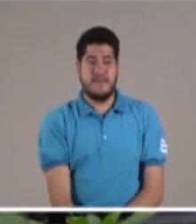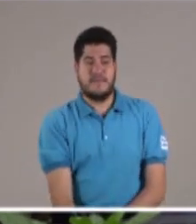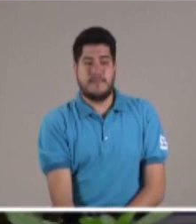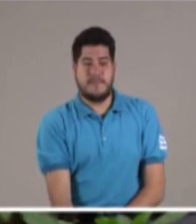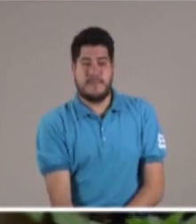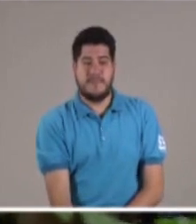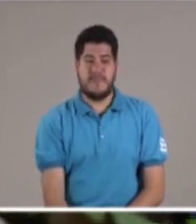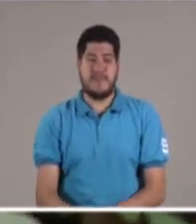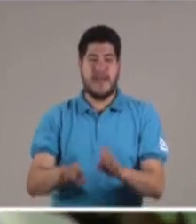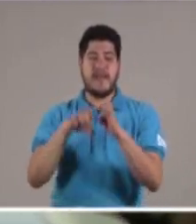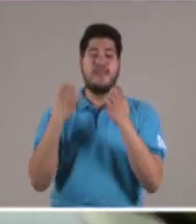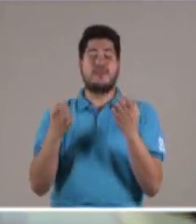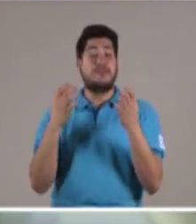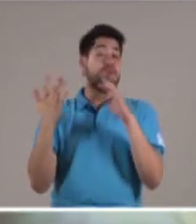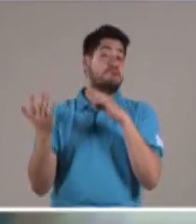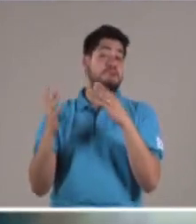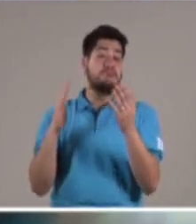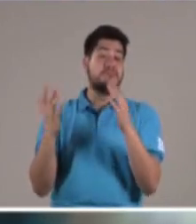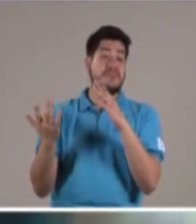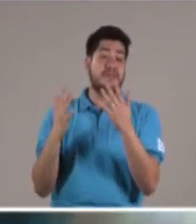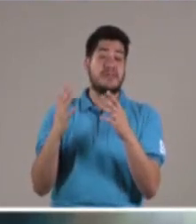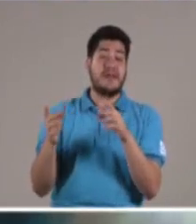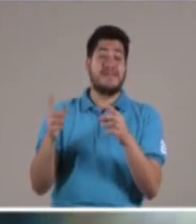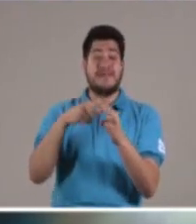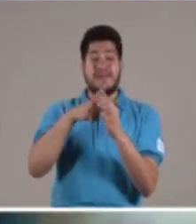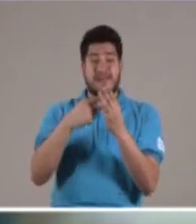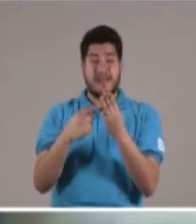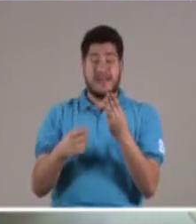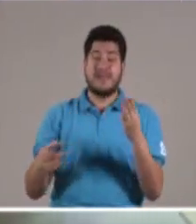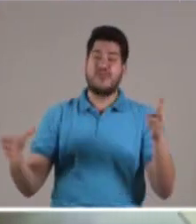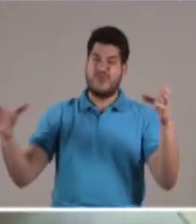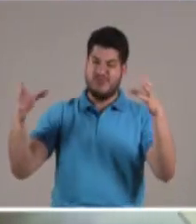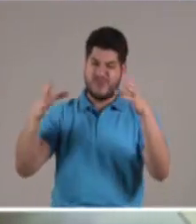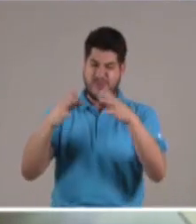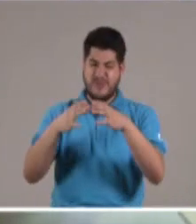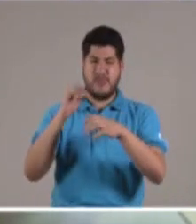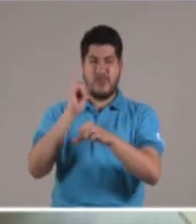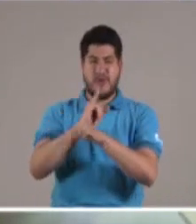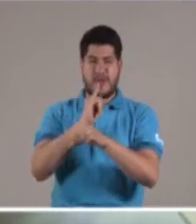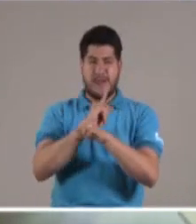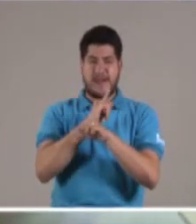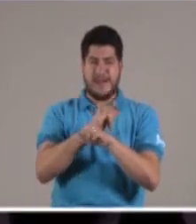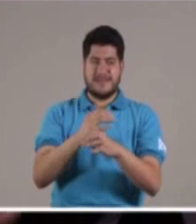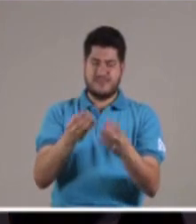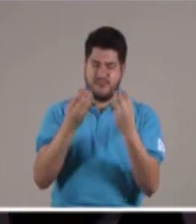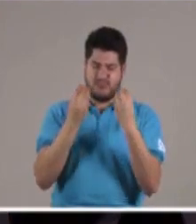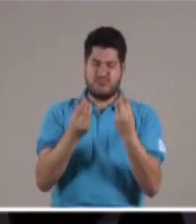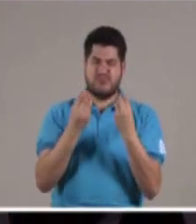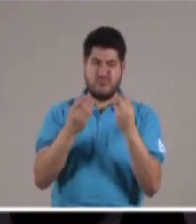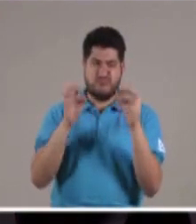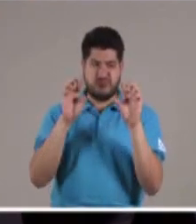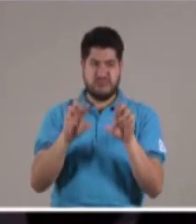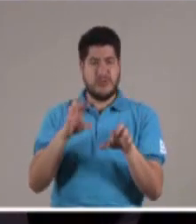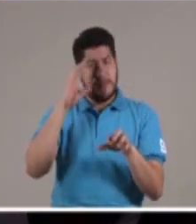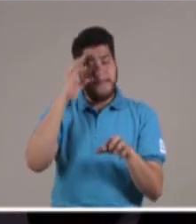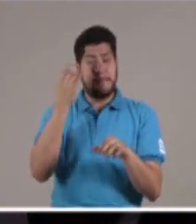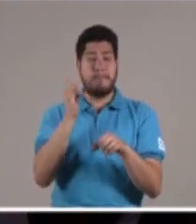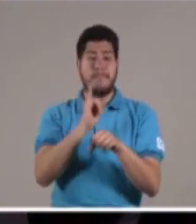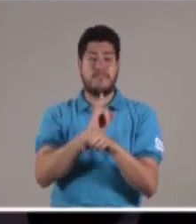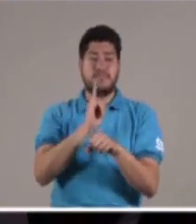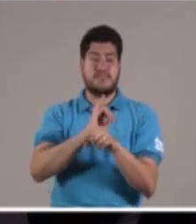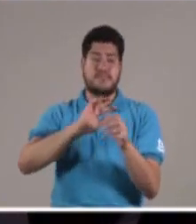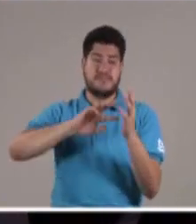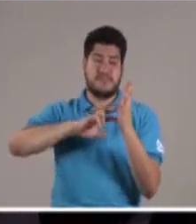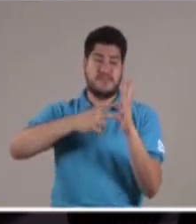entonces podría ser que dentro del conglomerado masivo de la de la iglesia porque iglesia quiere decir